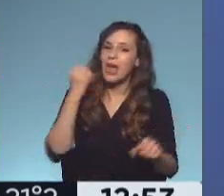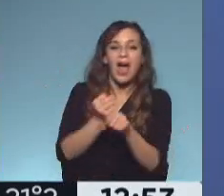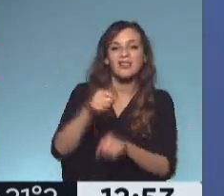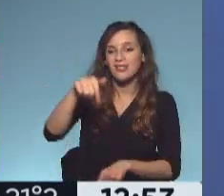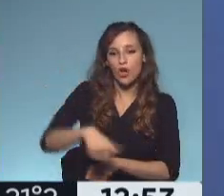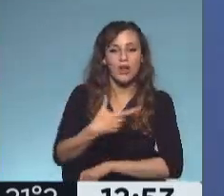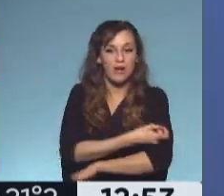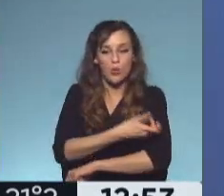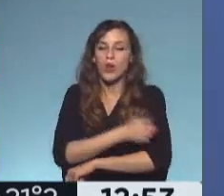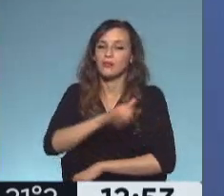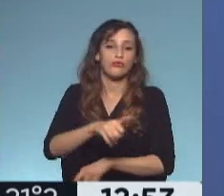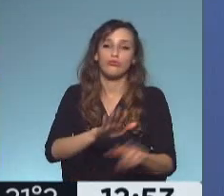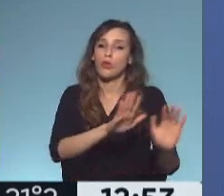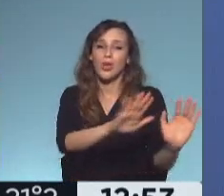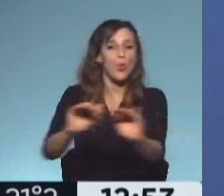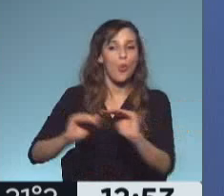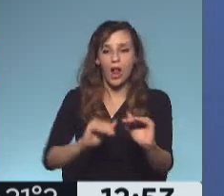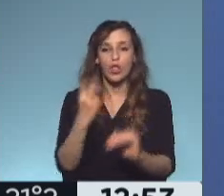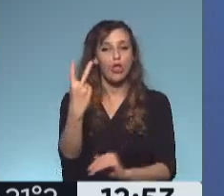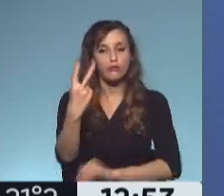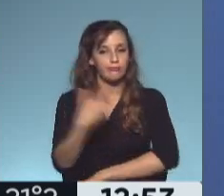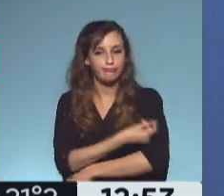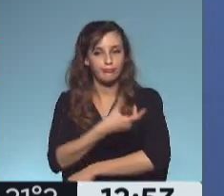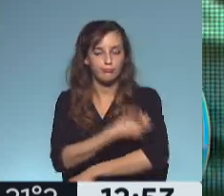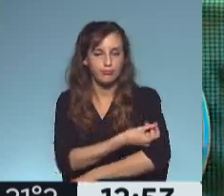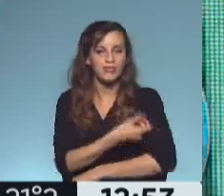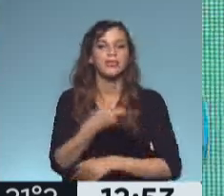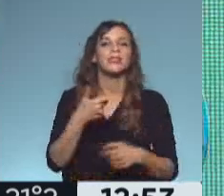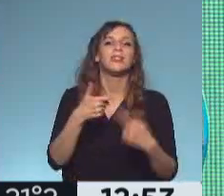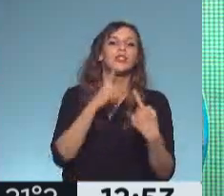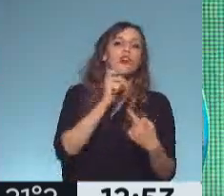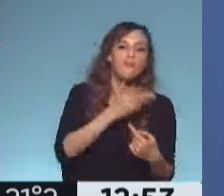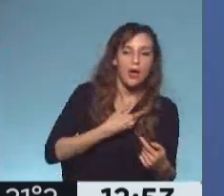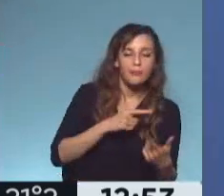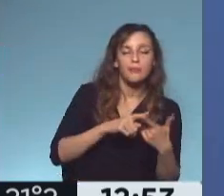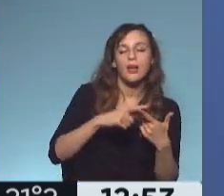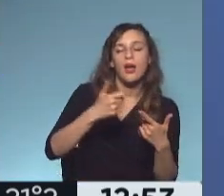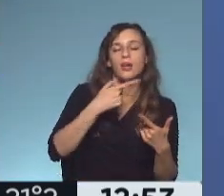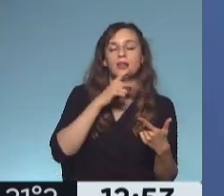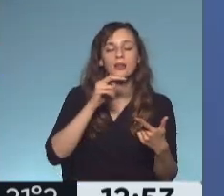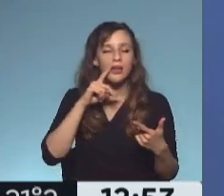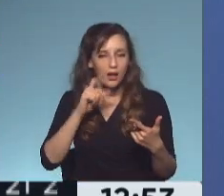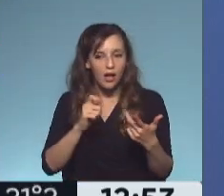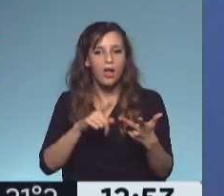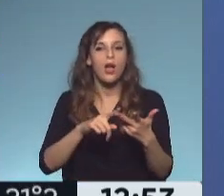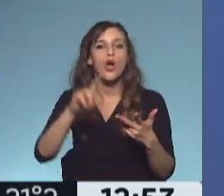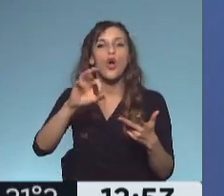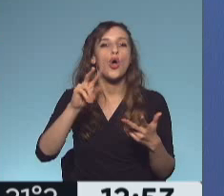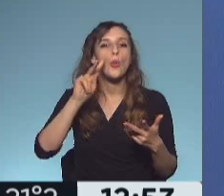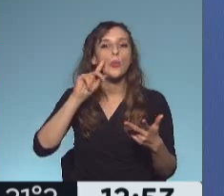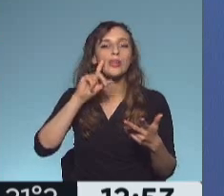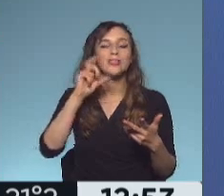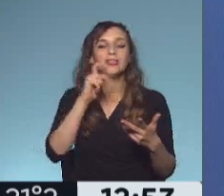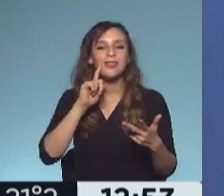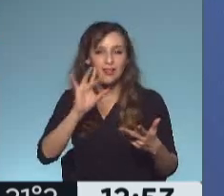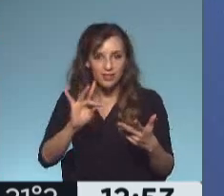este momento son 2 dosis, tanto la de Sinopharm como la de AstraZeneca. La de Covishield también es AstraZeneca y la Sputnik V son 2